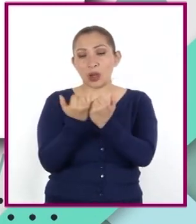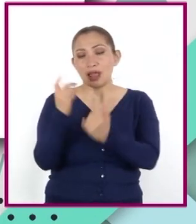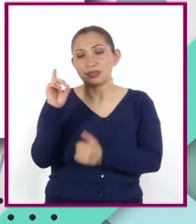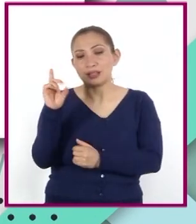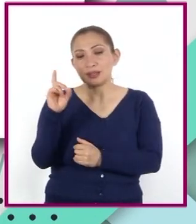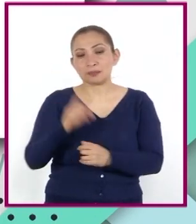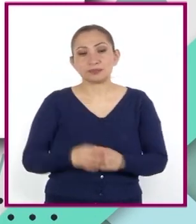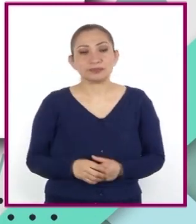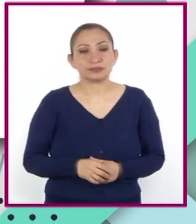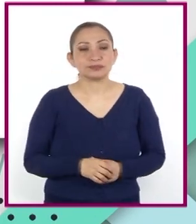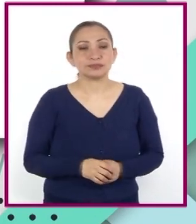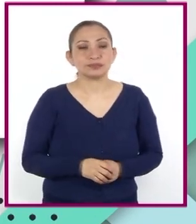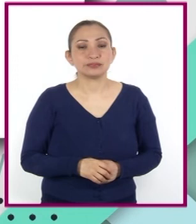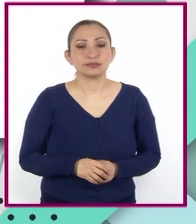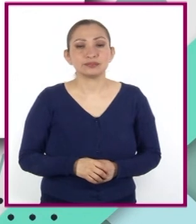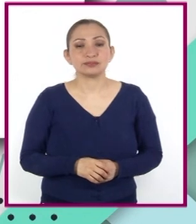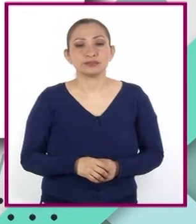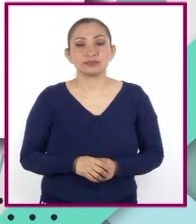30.